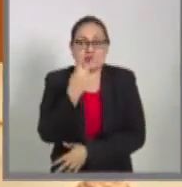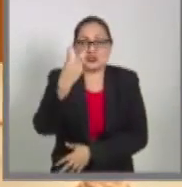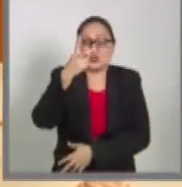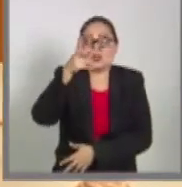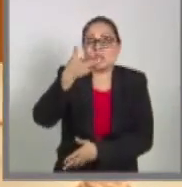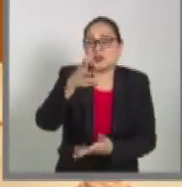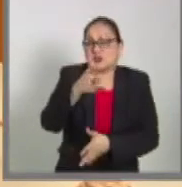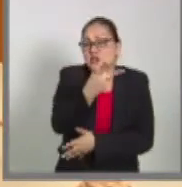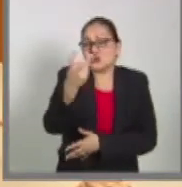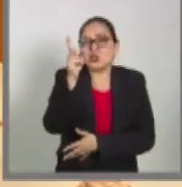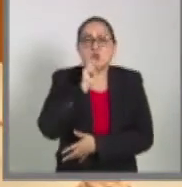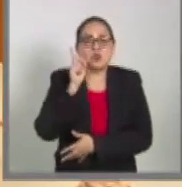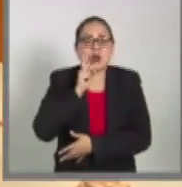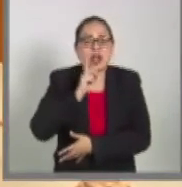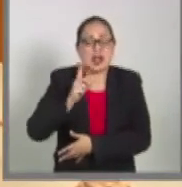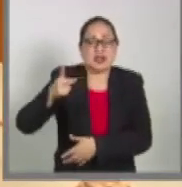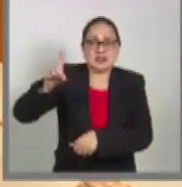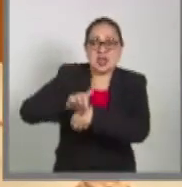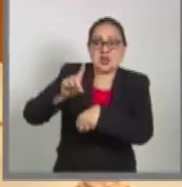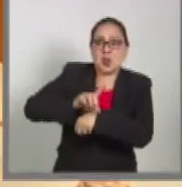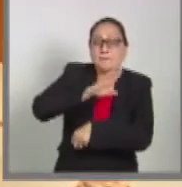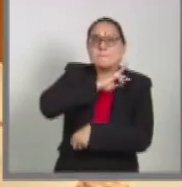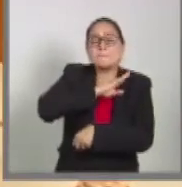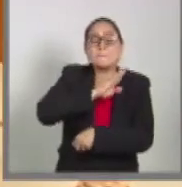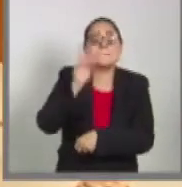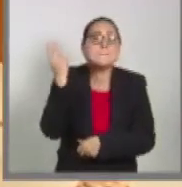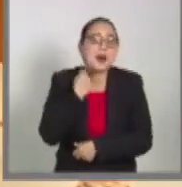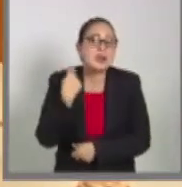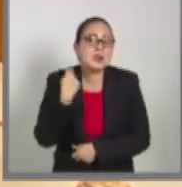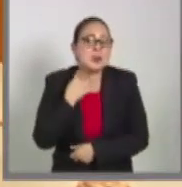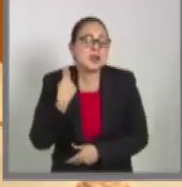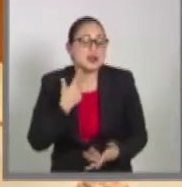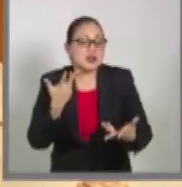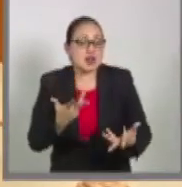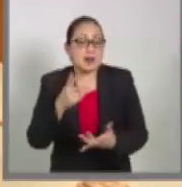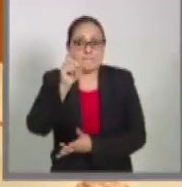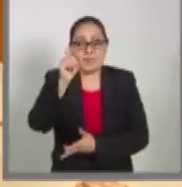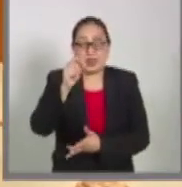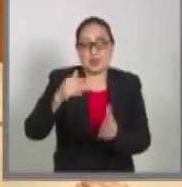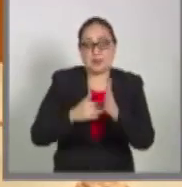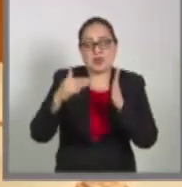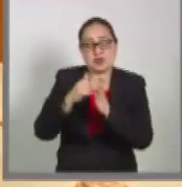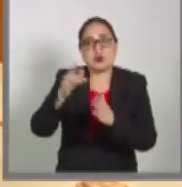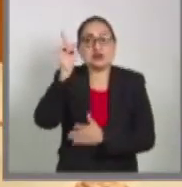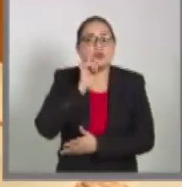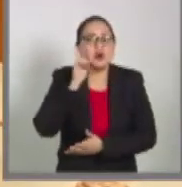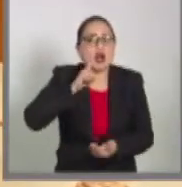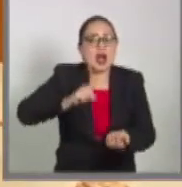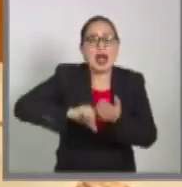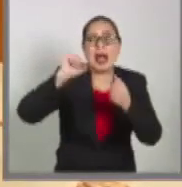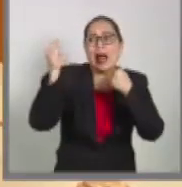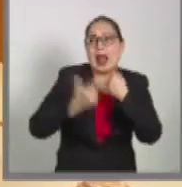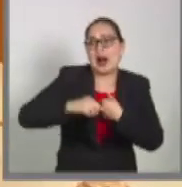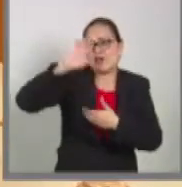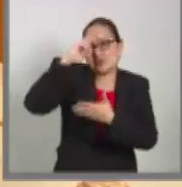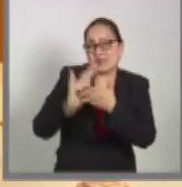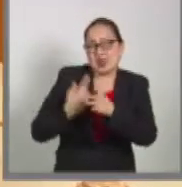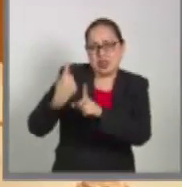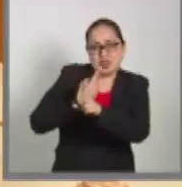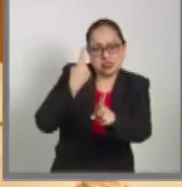mujeres son asesinadas cada día y 20 millones aseguran haber sido víctimas de alguna forma de violencia